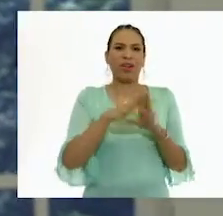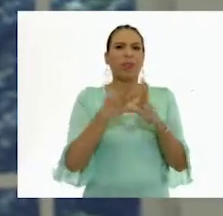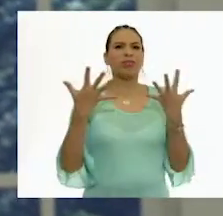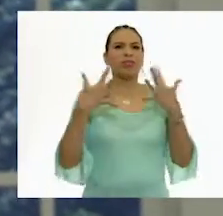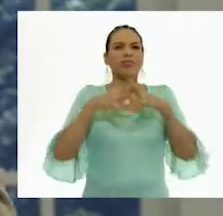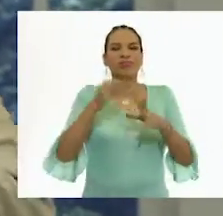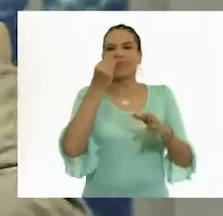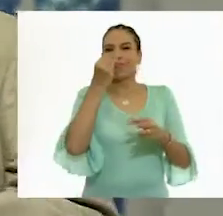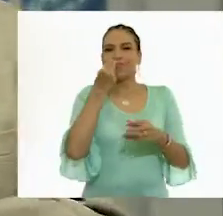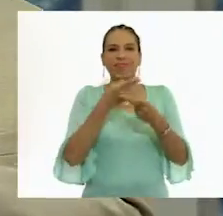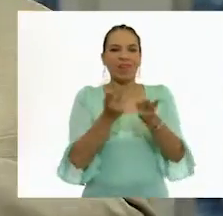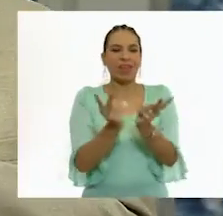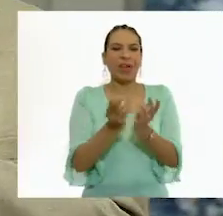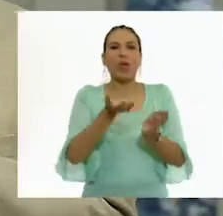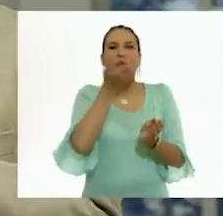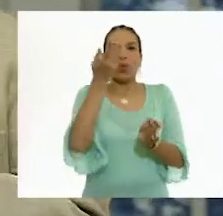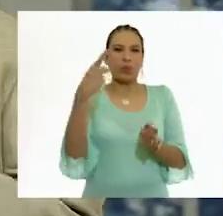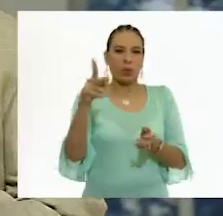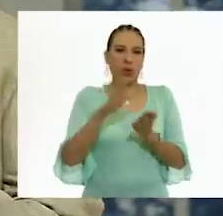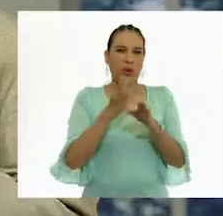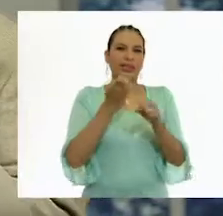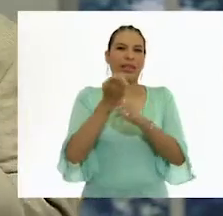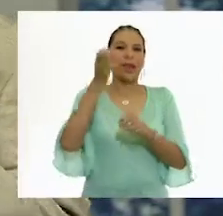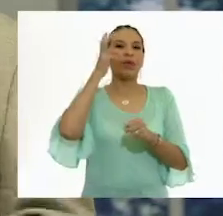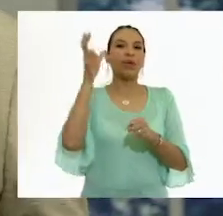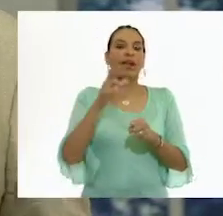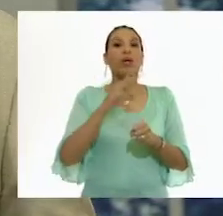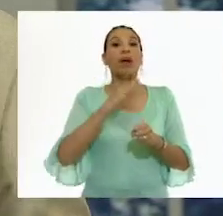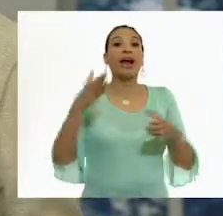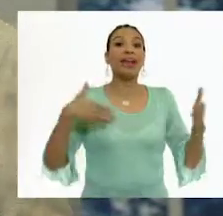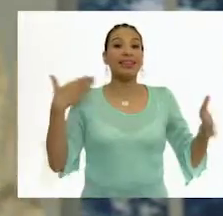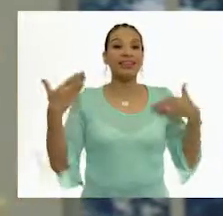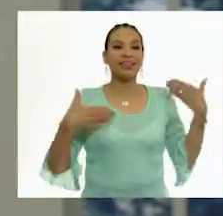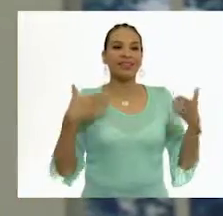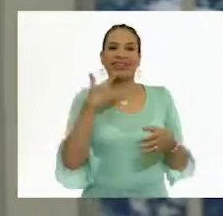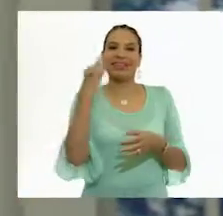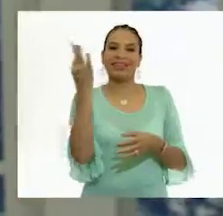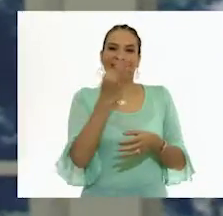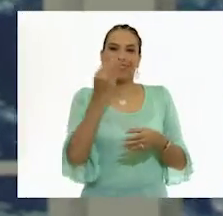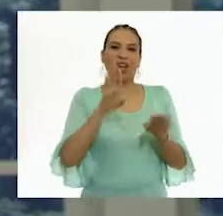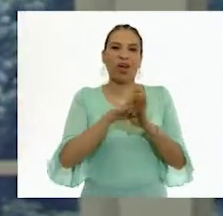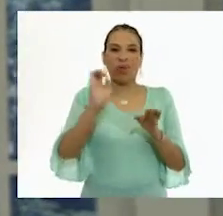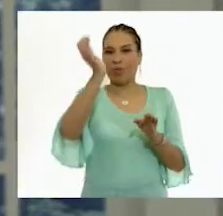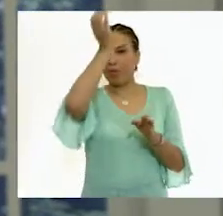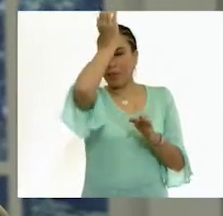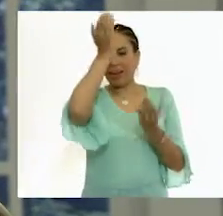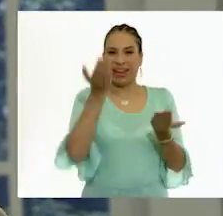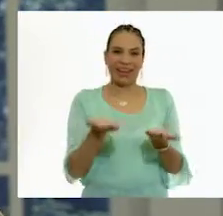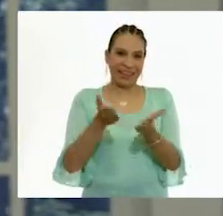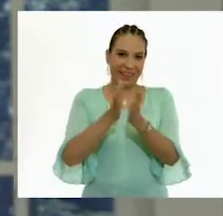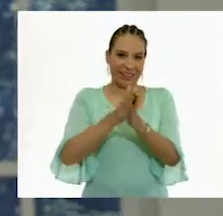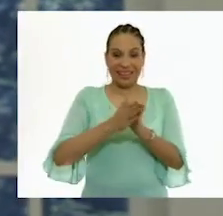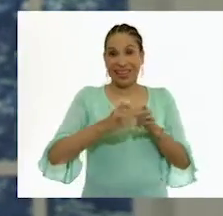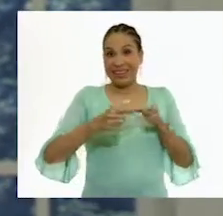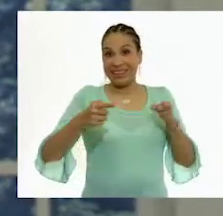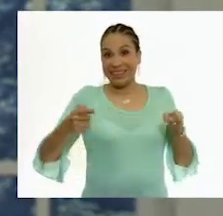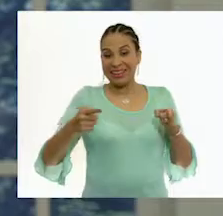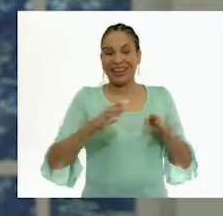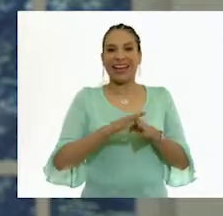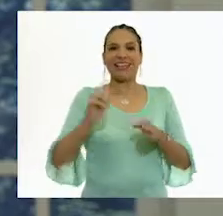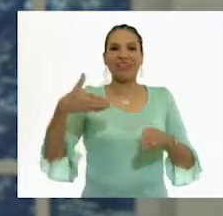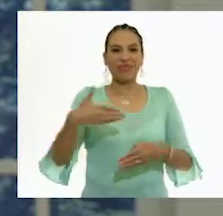de platillos tradicionales del estado de Hidalgo y se puede disfrutar de una rica barbacoa, de unas quesadillas gigantes,